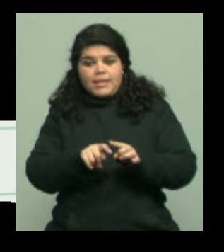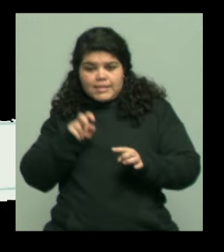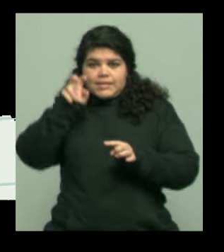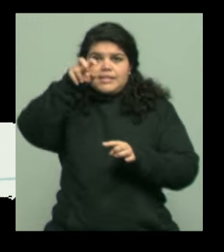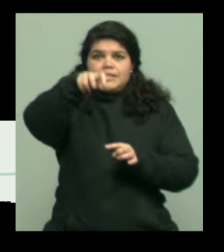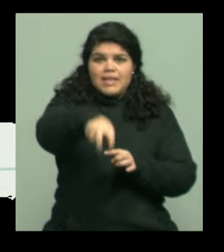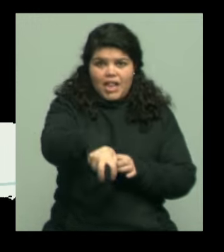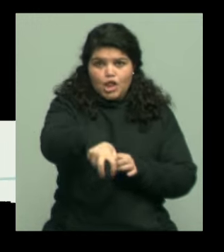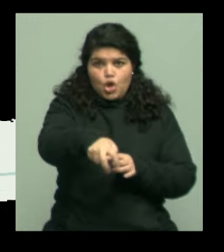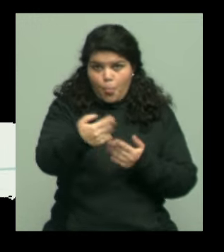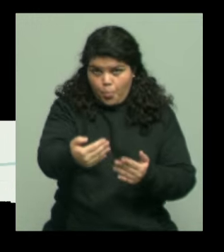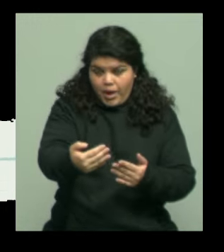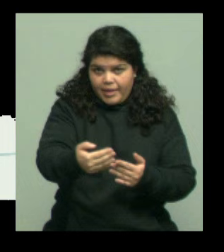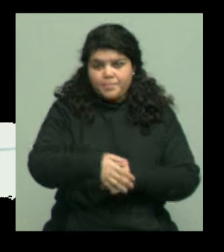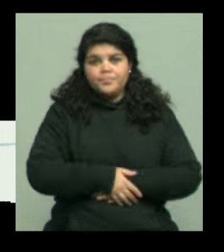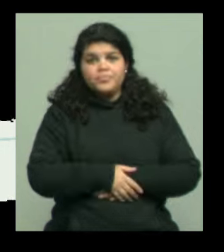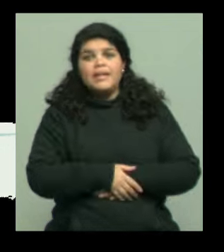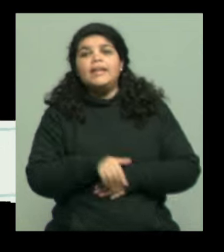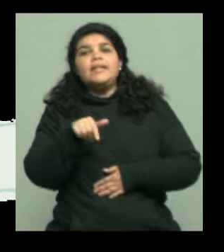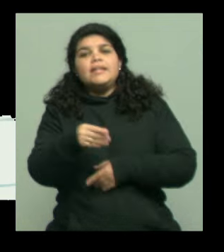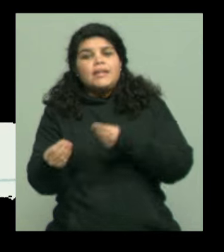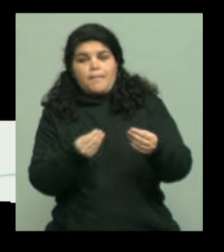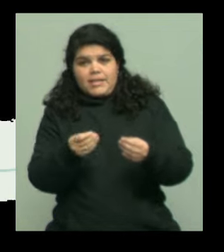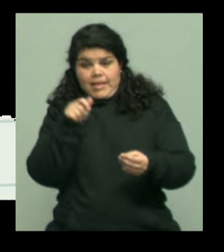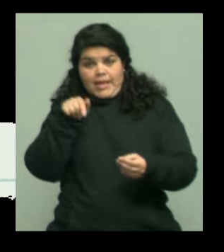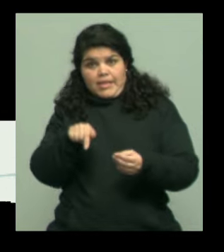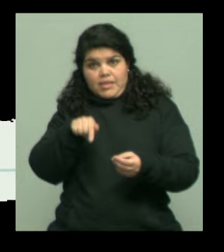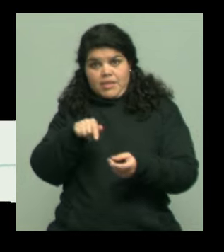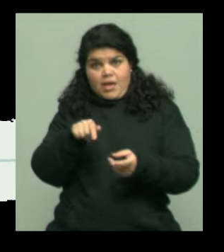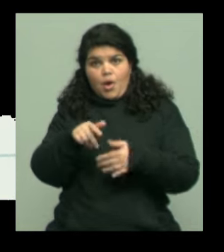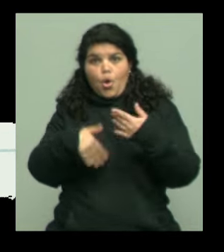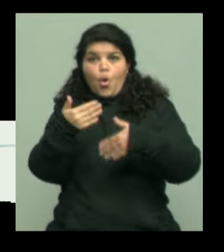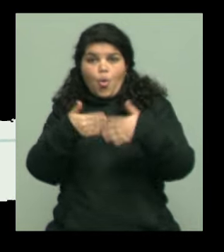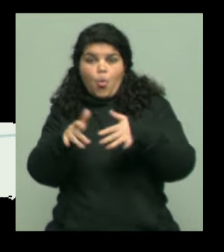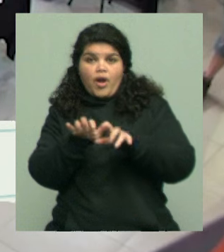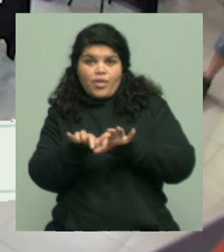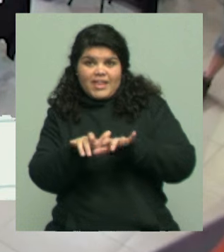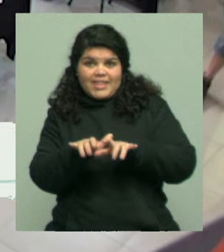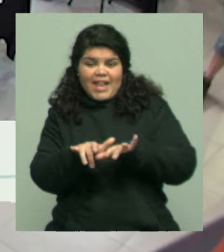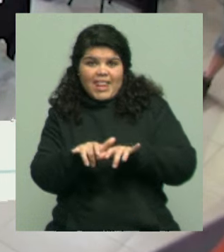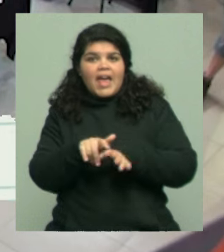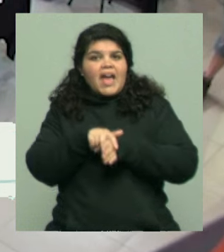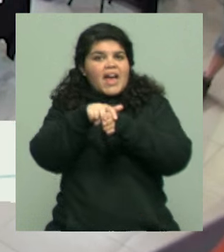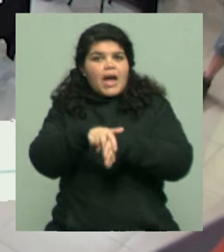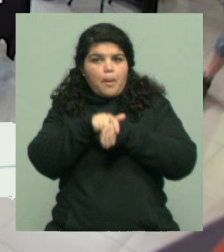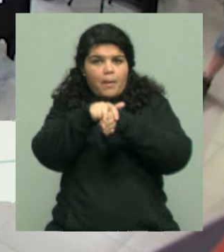bueno, el chacruc sirve para explicar este personaje, ¿no? Y nosotros, adaptando este